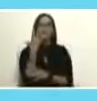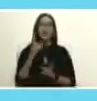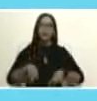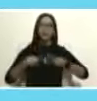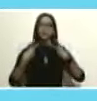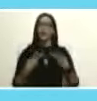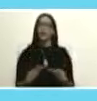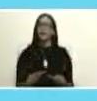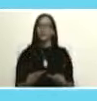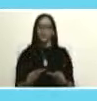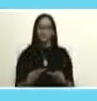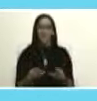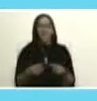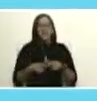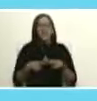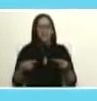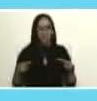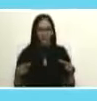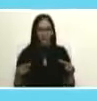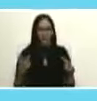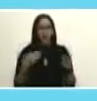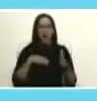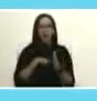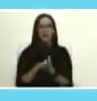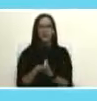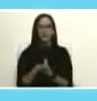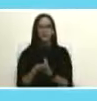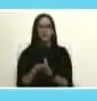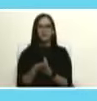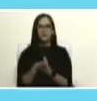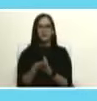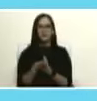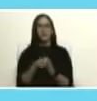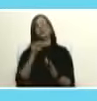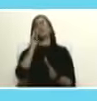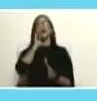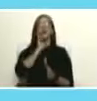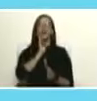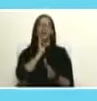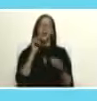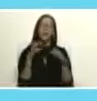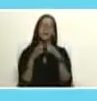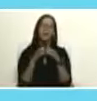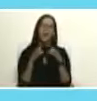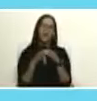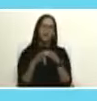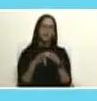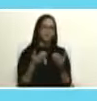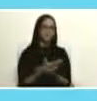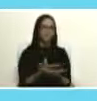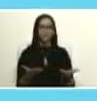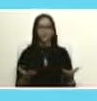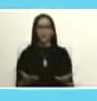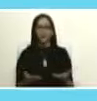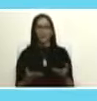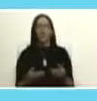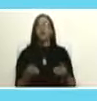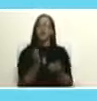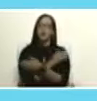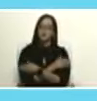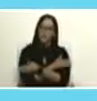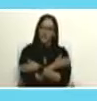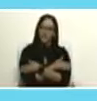renacimiento. Creciendo, avanzando. Ciudad Guayana, compañeros, compañeras, los